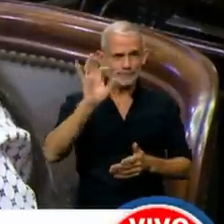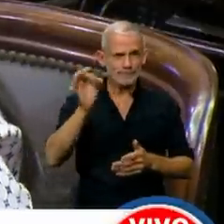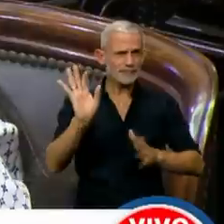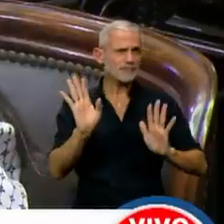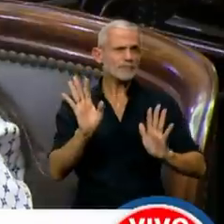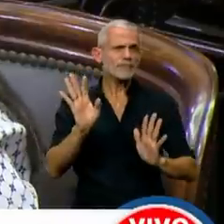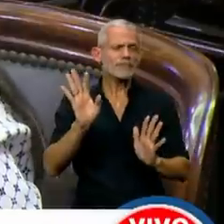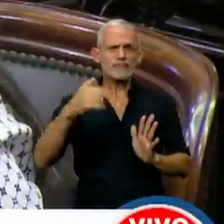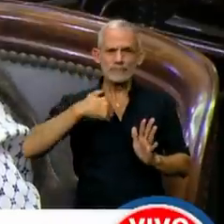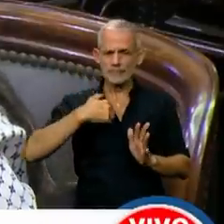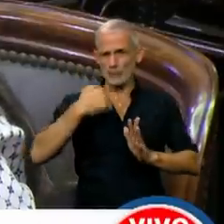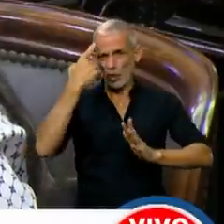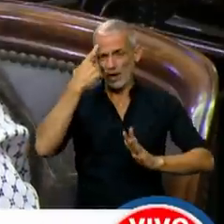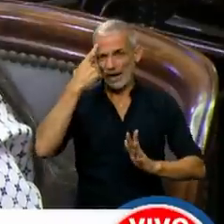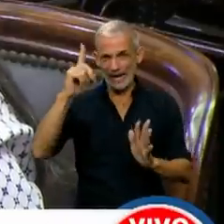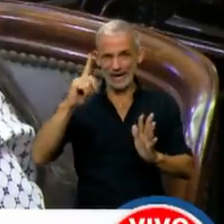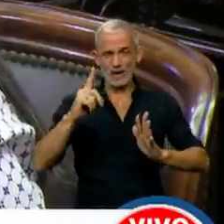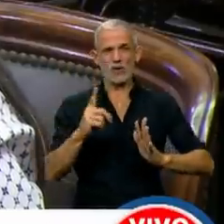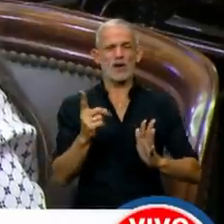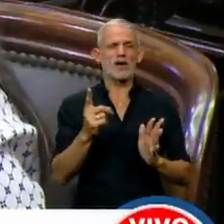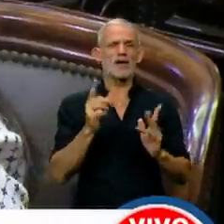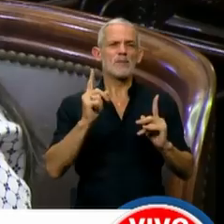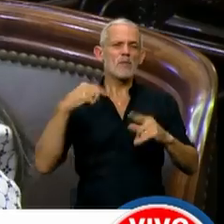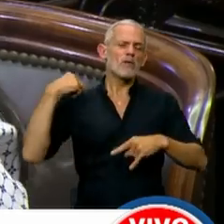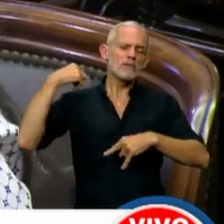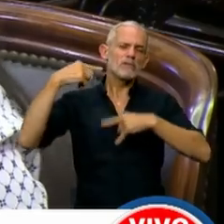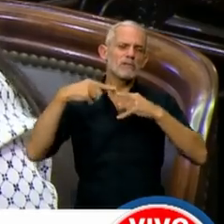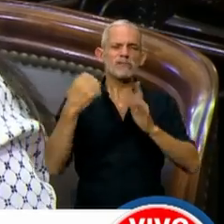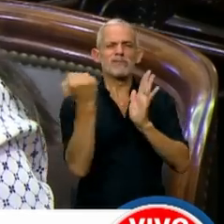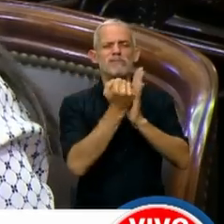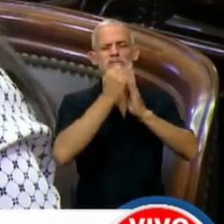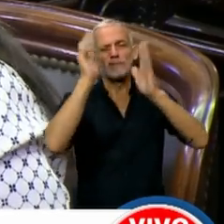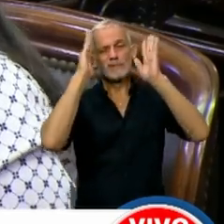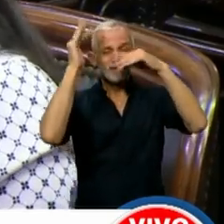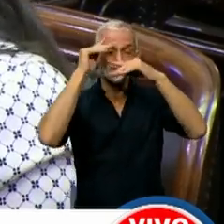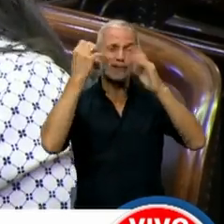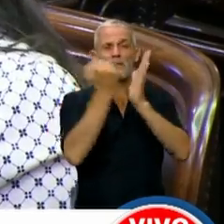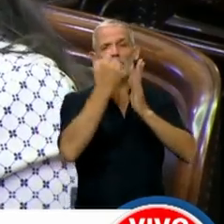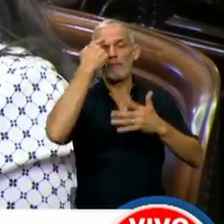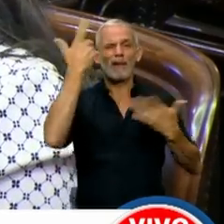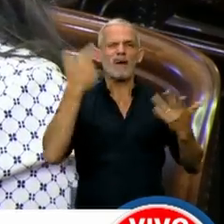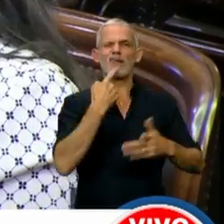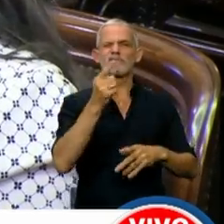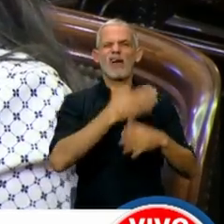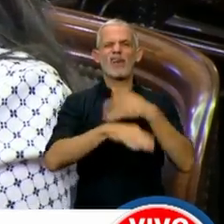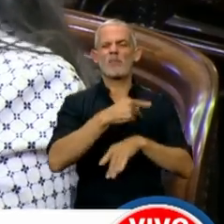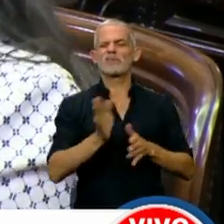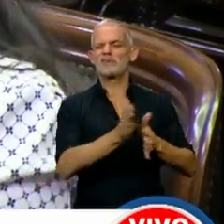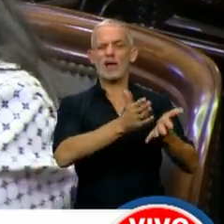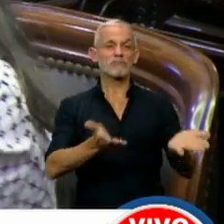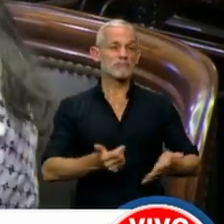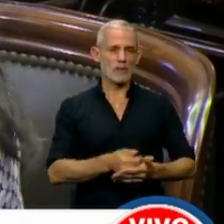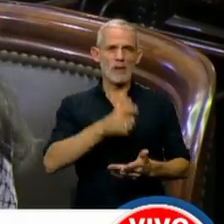tratando de romper con titulaciones sociales que dicen que